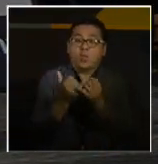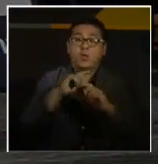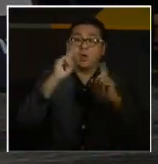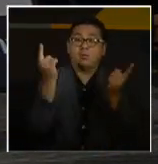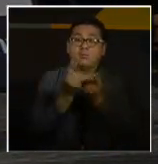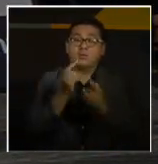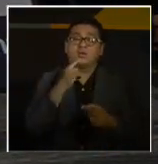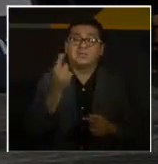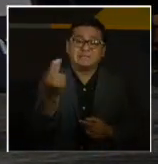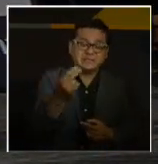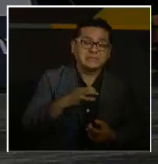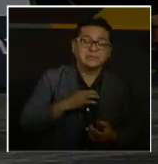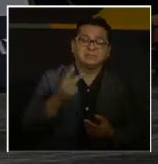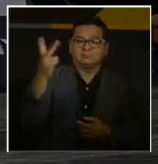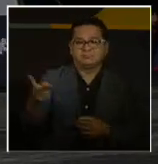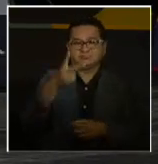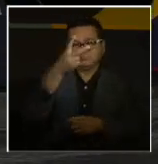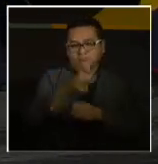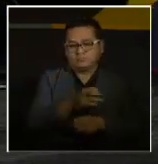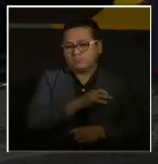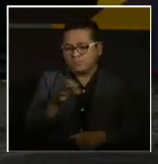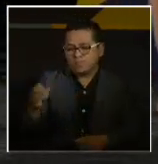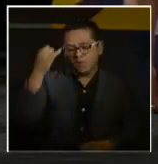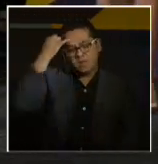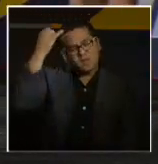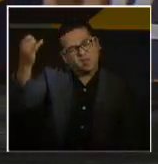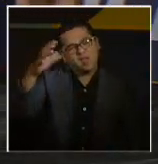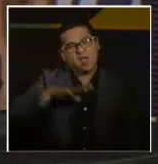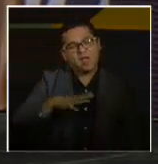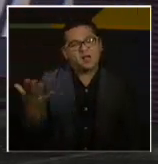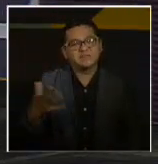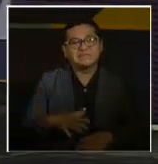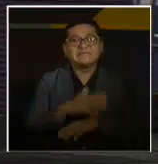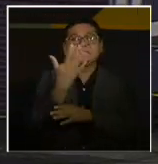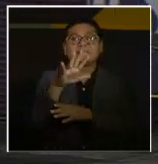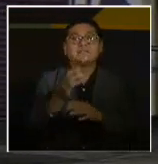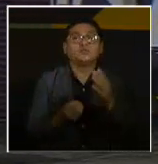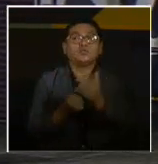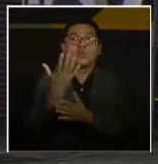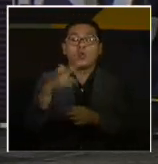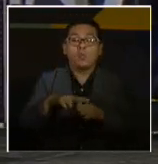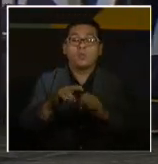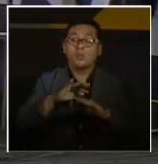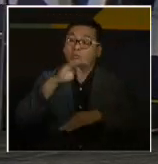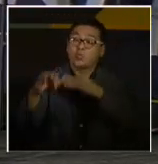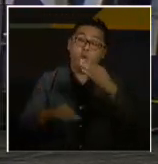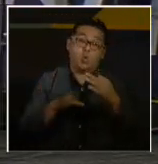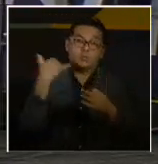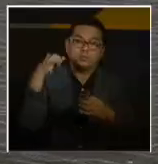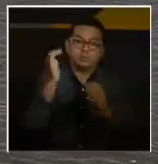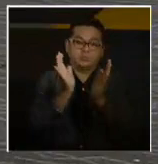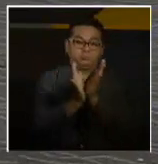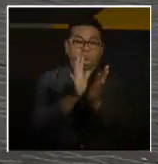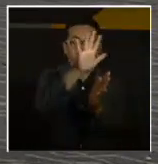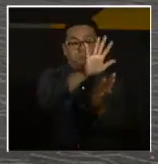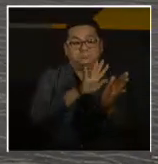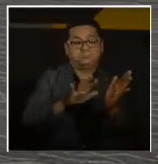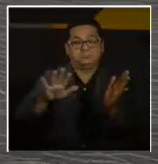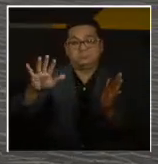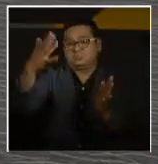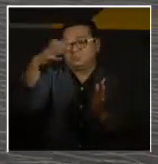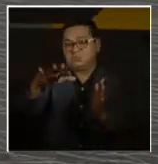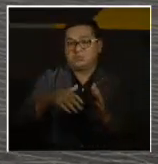están demandando. Segundo, estamos planteando también generar 10 nuevas clínicas en todo el estado, que tengan servicios